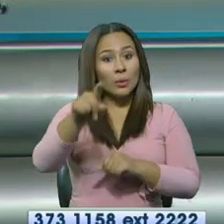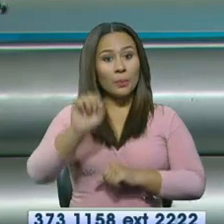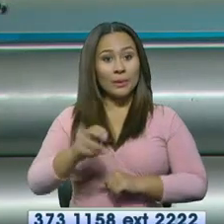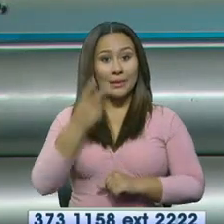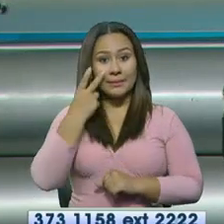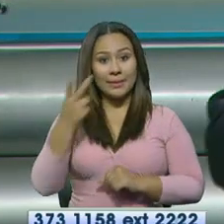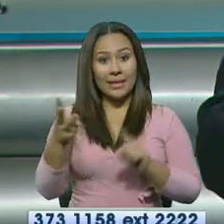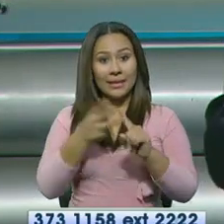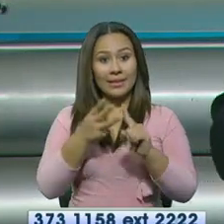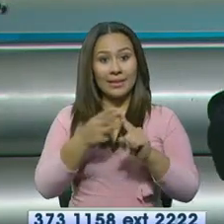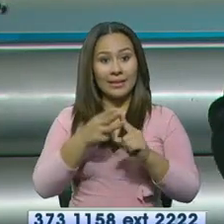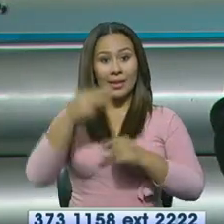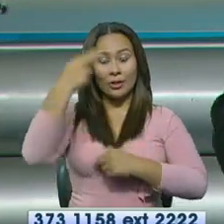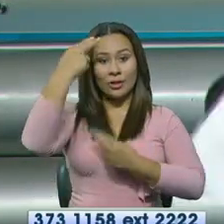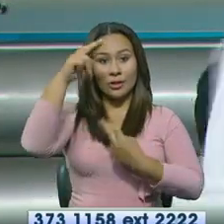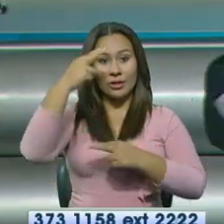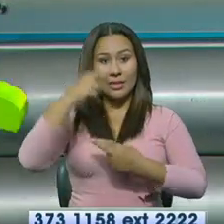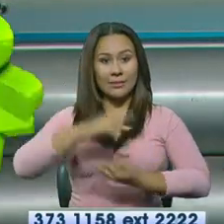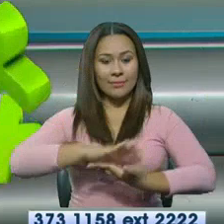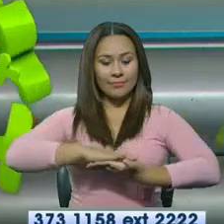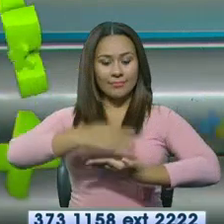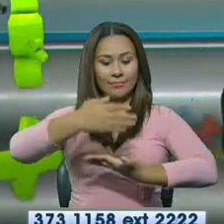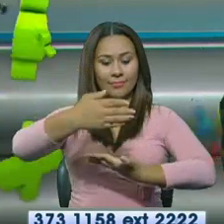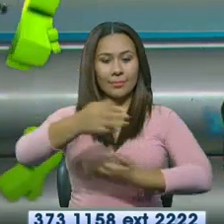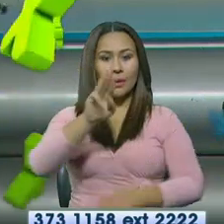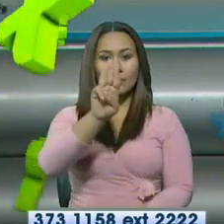Desde cualquier parte del mundo a través de nuestro sitio web